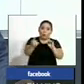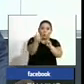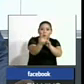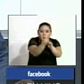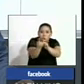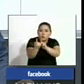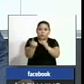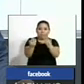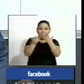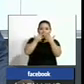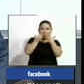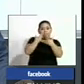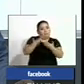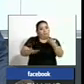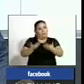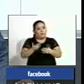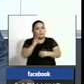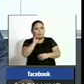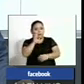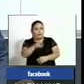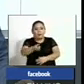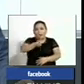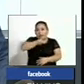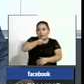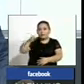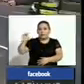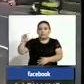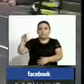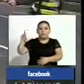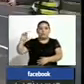al día. El periodista Enrique López nos cuenta más.